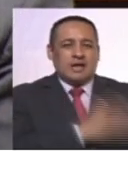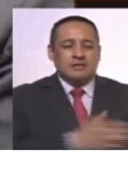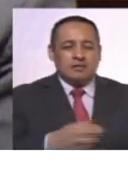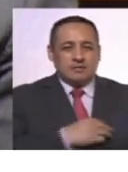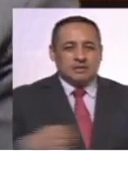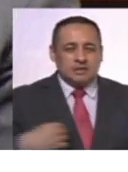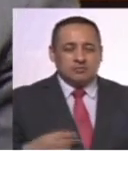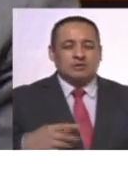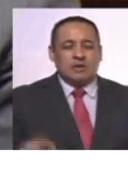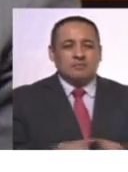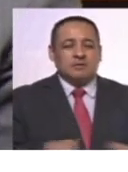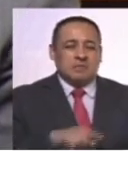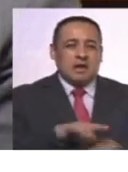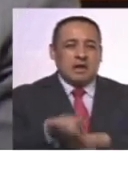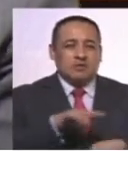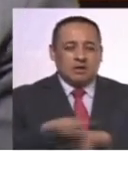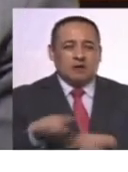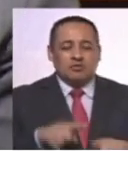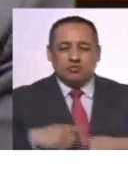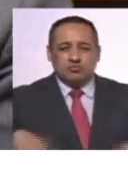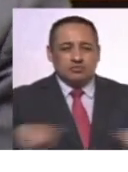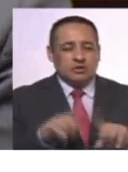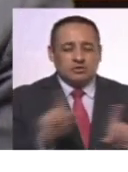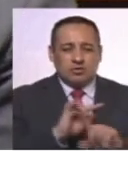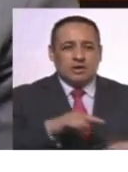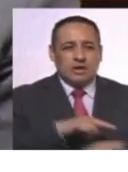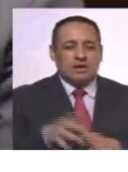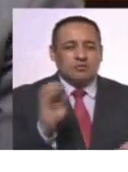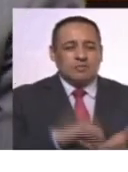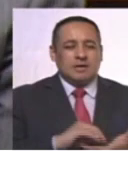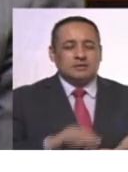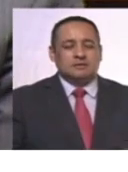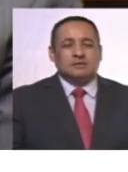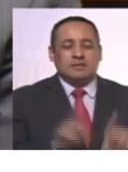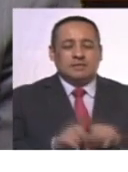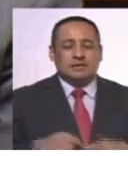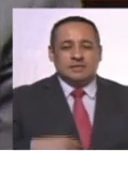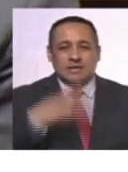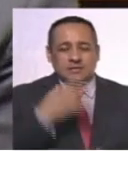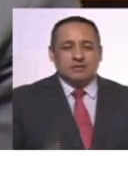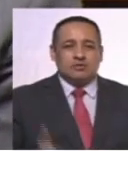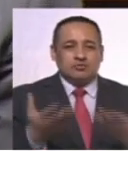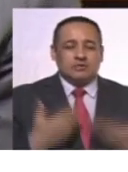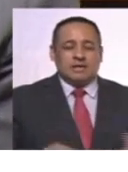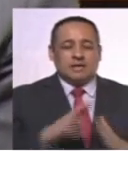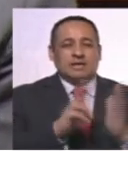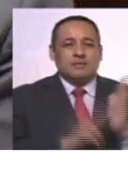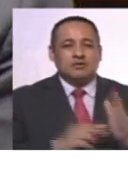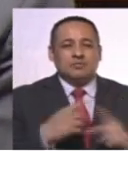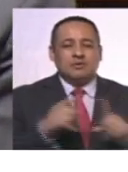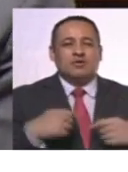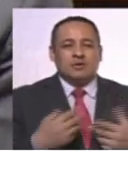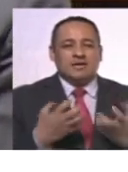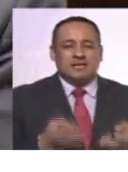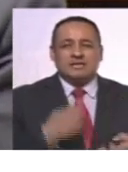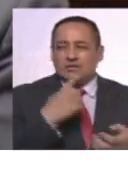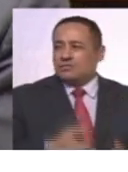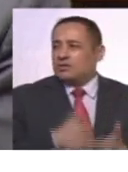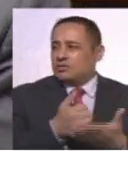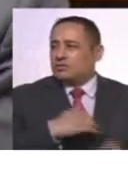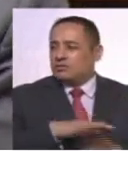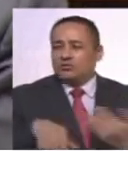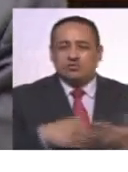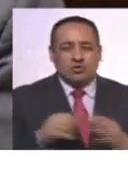ministros, señora, nos han engañado. Espero que usted no sea otro engaño más y de verdad nos traiga el reglamento. Pero que estamos ayudando acá a todos